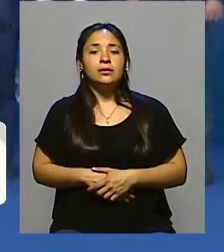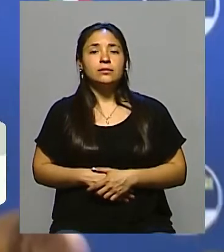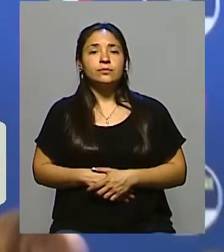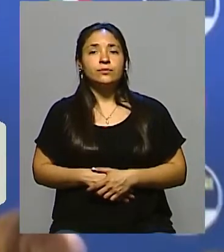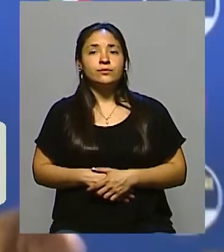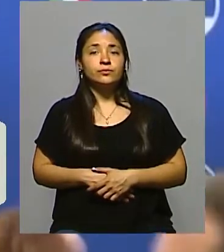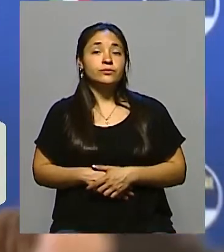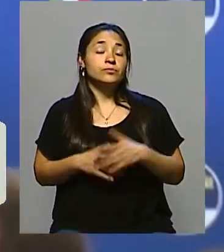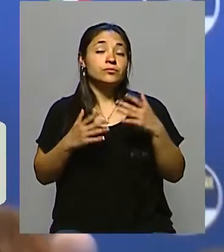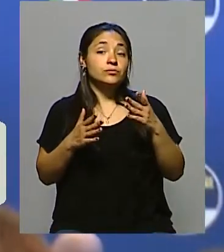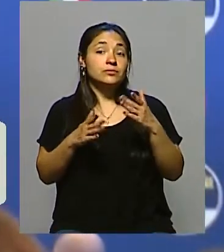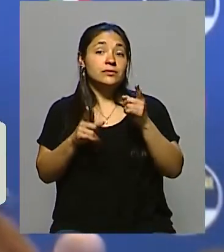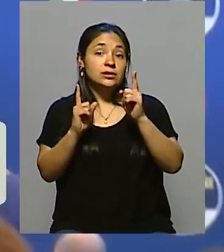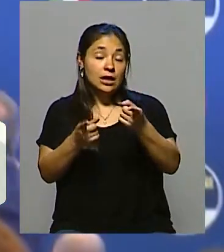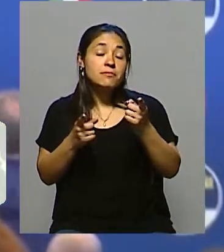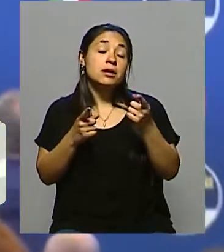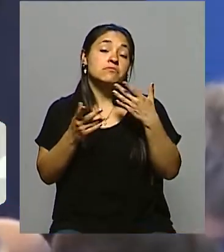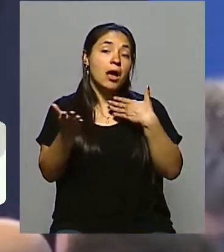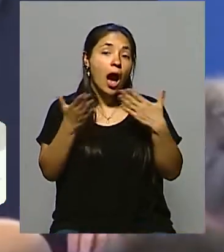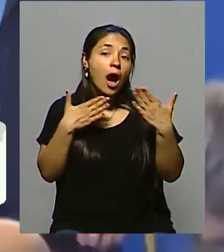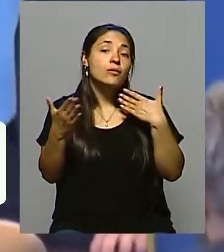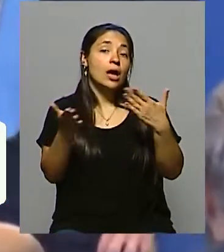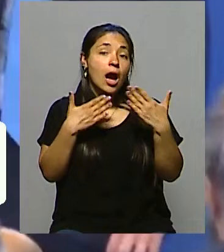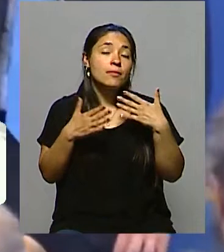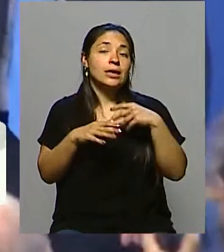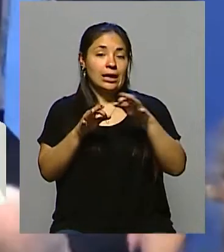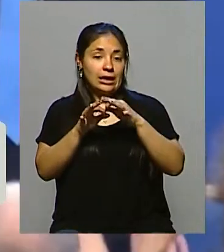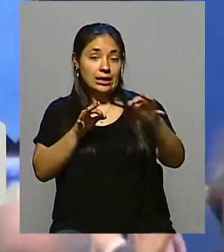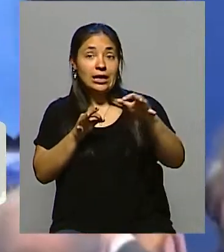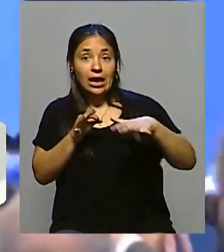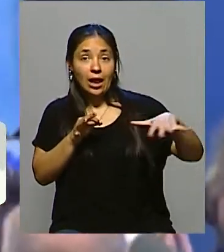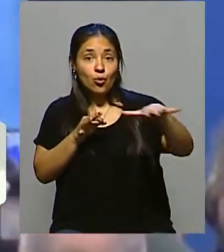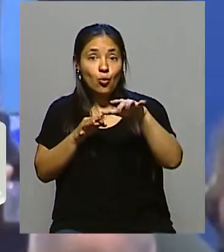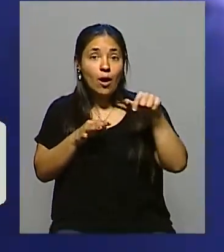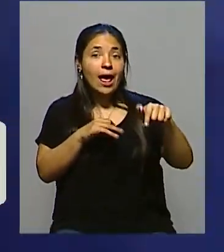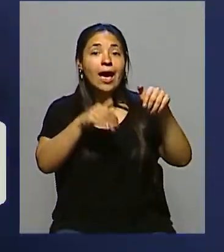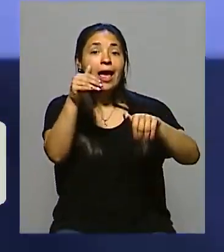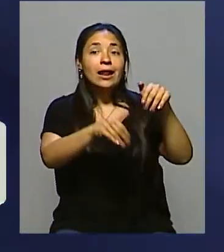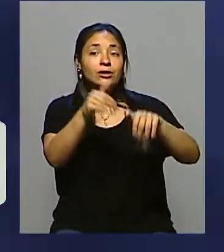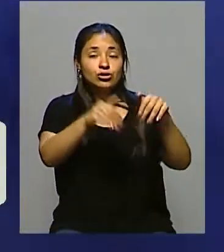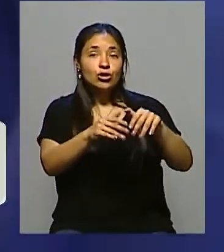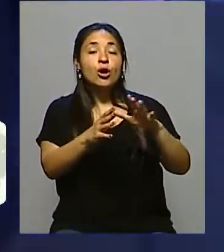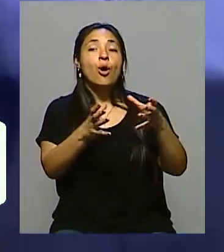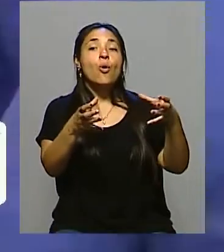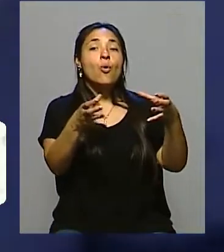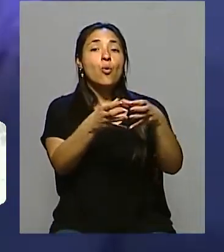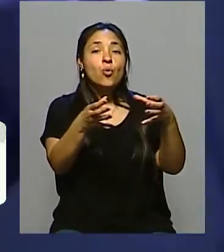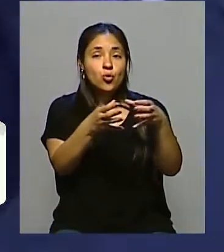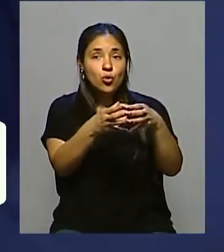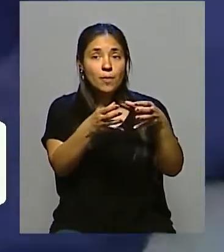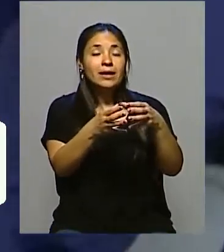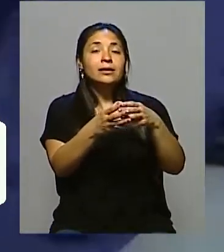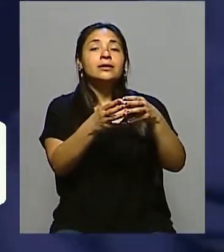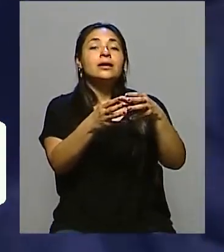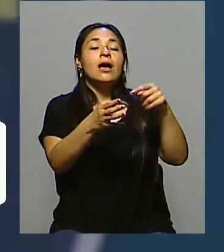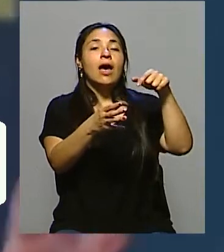se adelantaba también el asunto que la elección la iba a ganar el partido Fratelli d'Italia de Giorgia Meloni, y